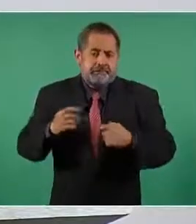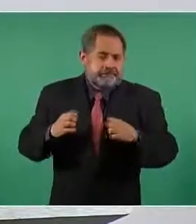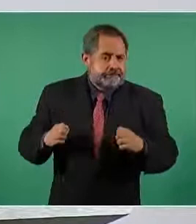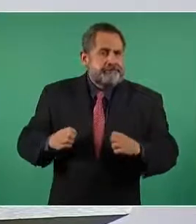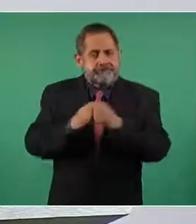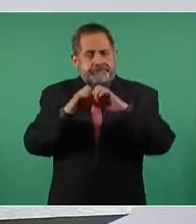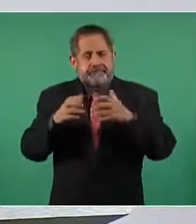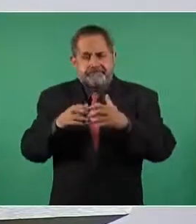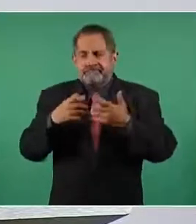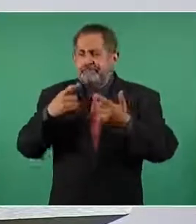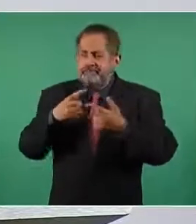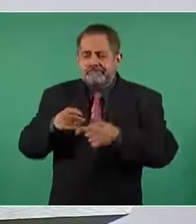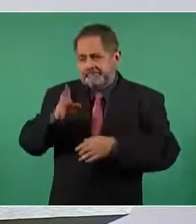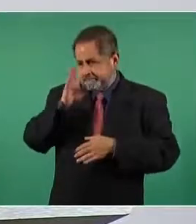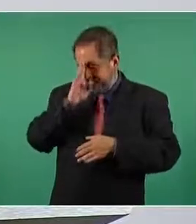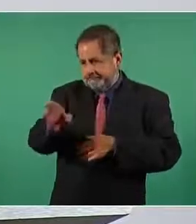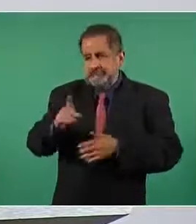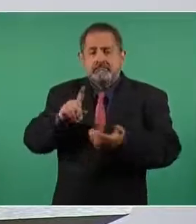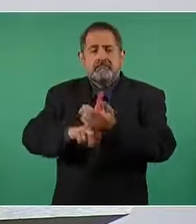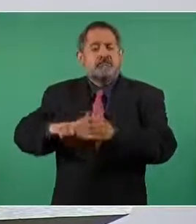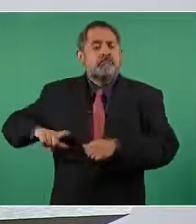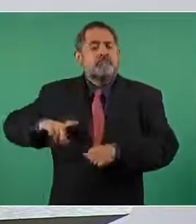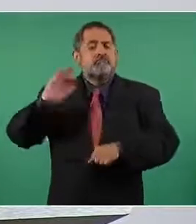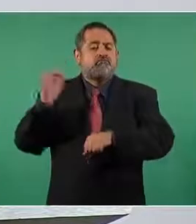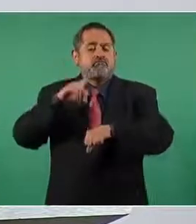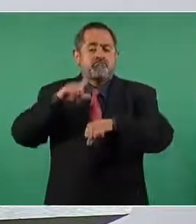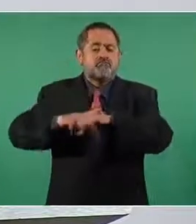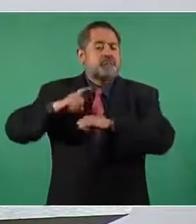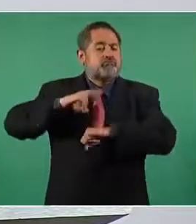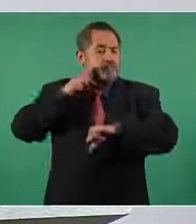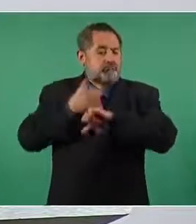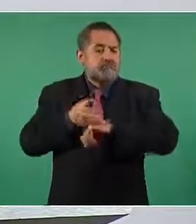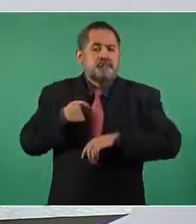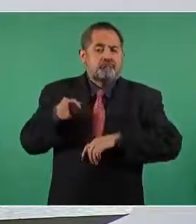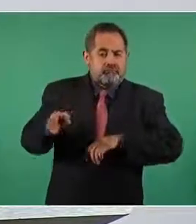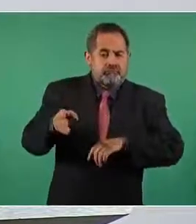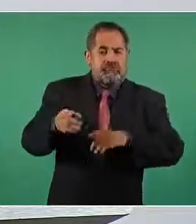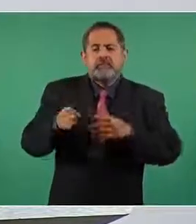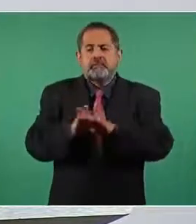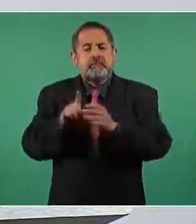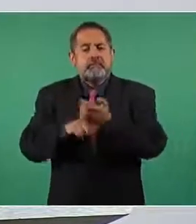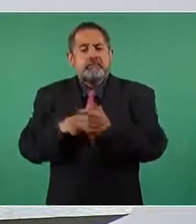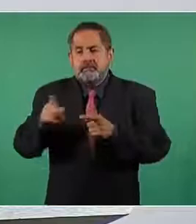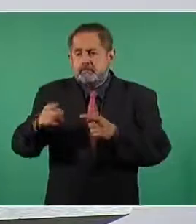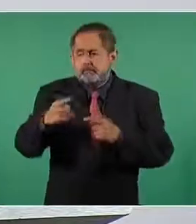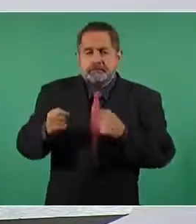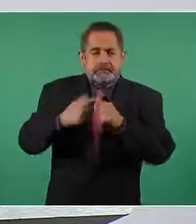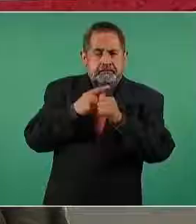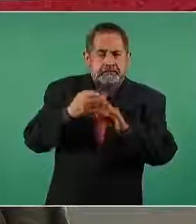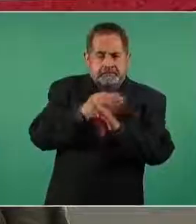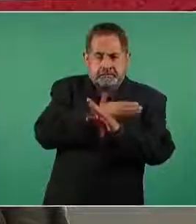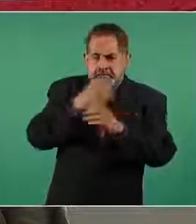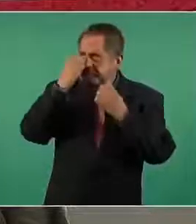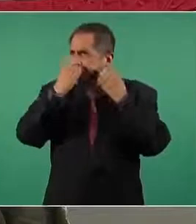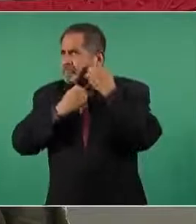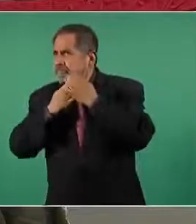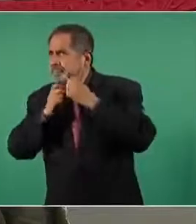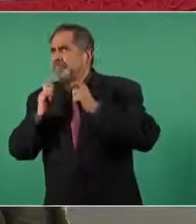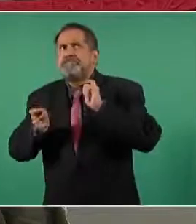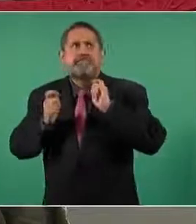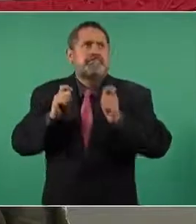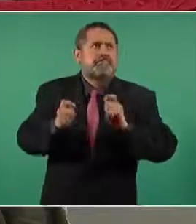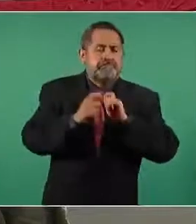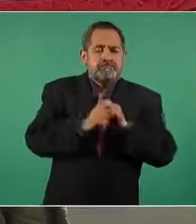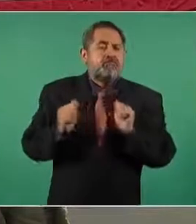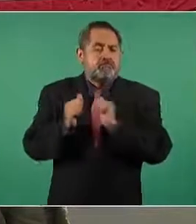emergencia que atiende directamente el gobierno federal a través de una evaluación de daños que realizamos de